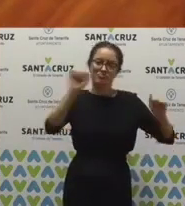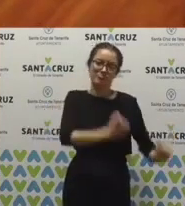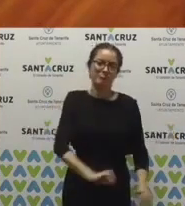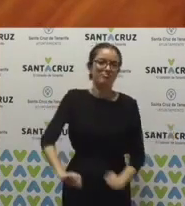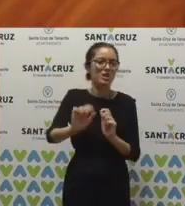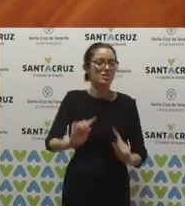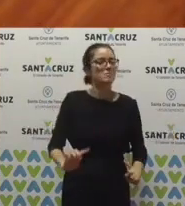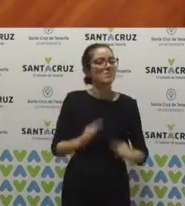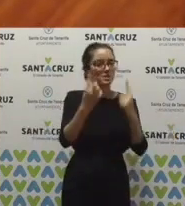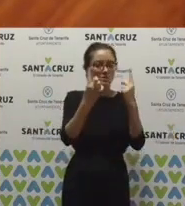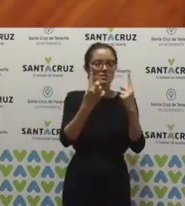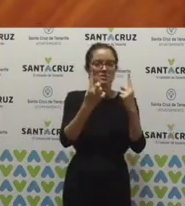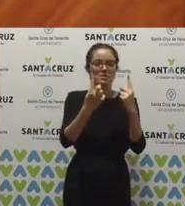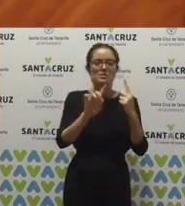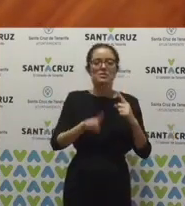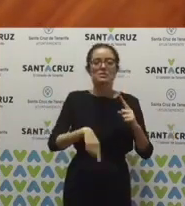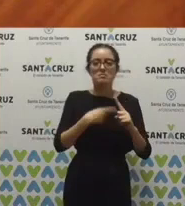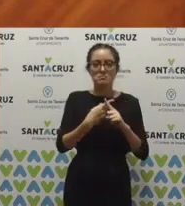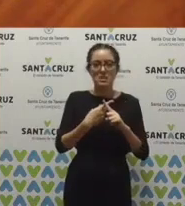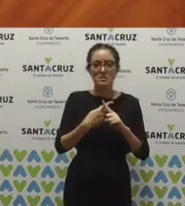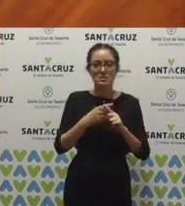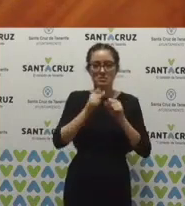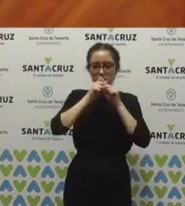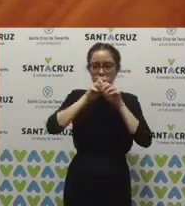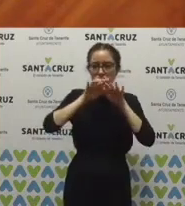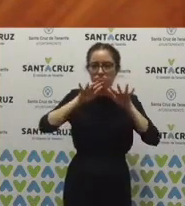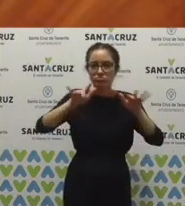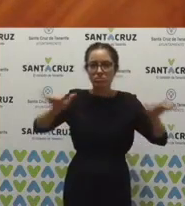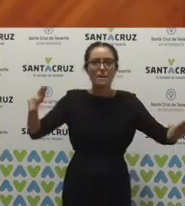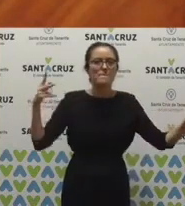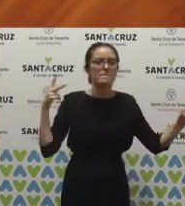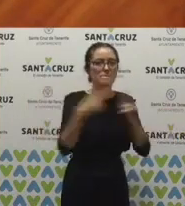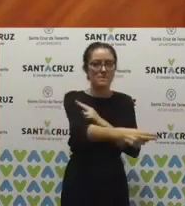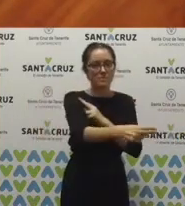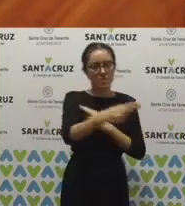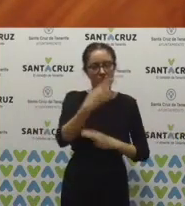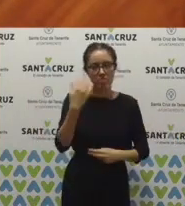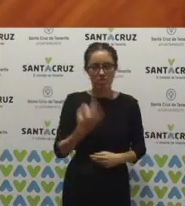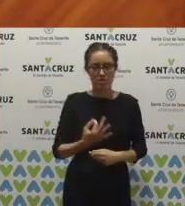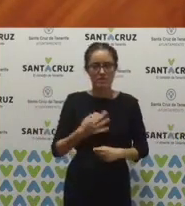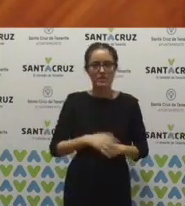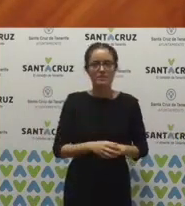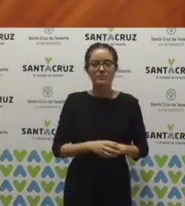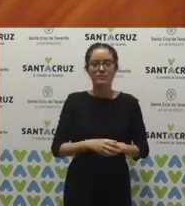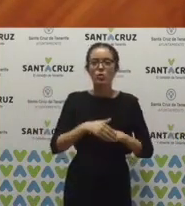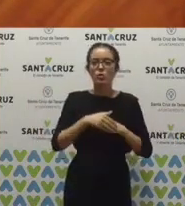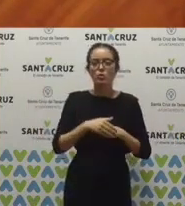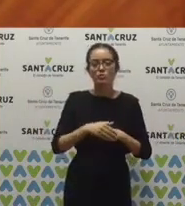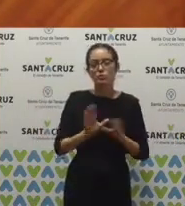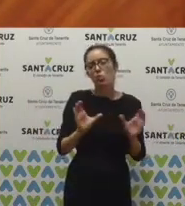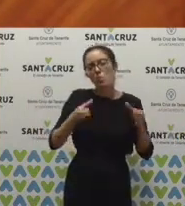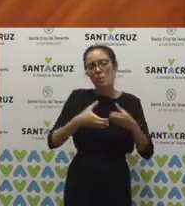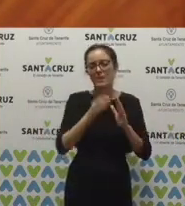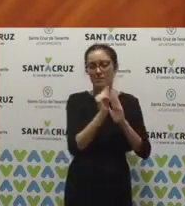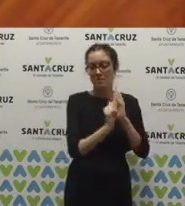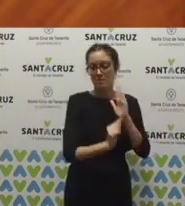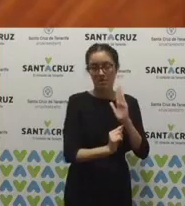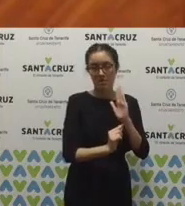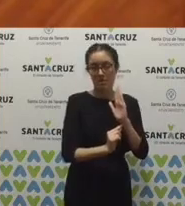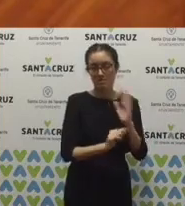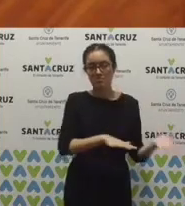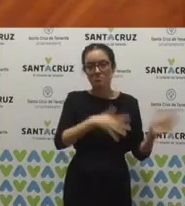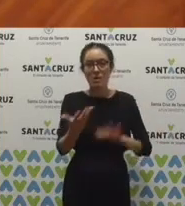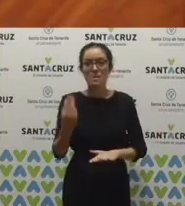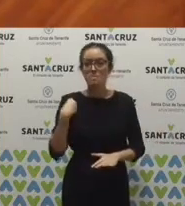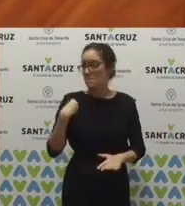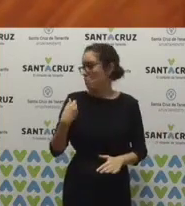en la medida de las posibilidades el avance de la pandemia tenemos que poner en marcha un paquete de medidas como las que hemos aprobado como las